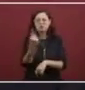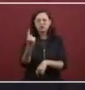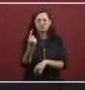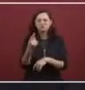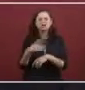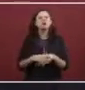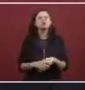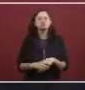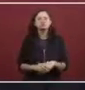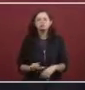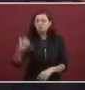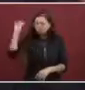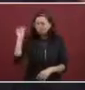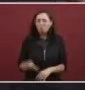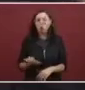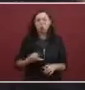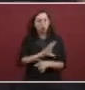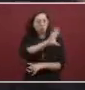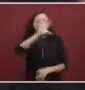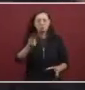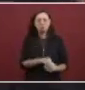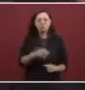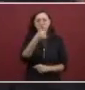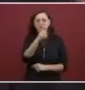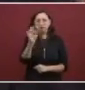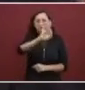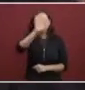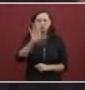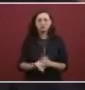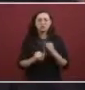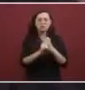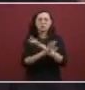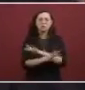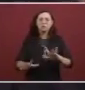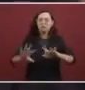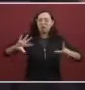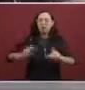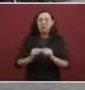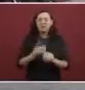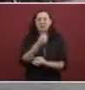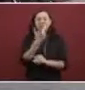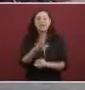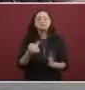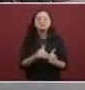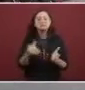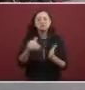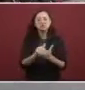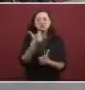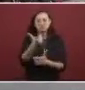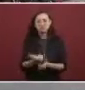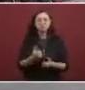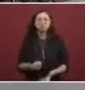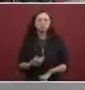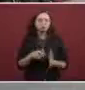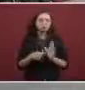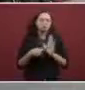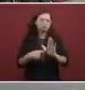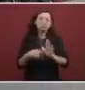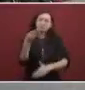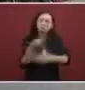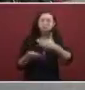entrega toda la información de los 10 mil millones de pesos. Y también el